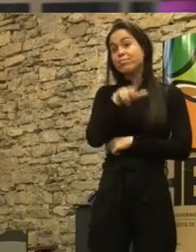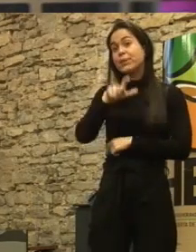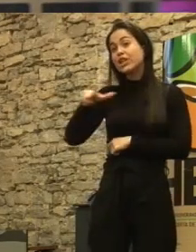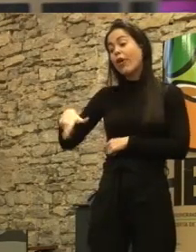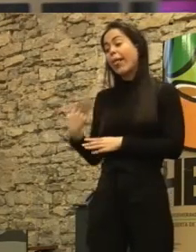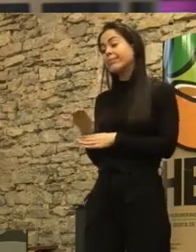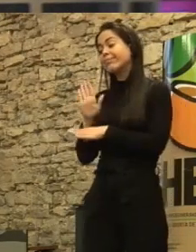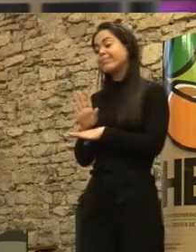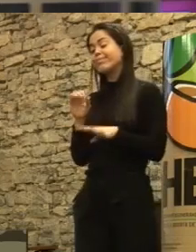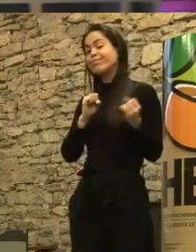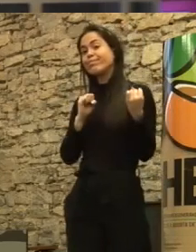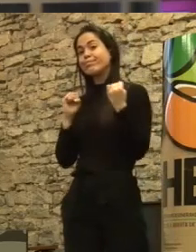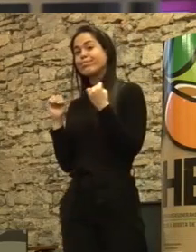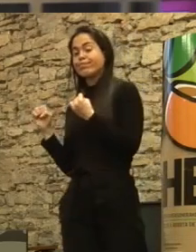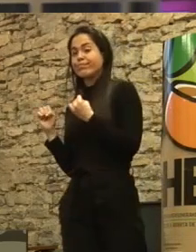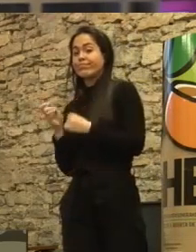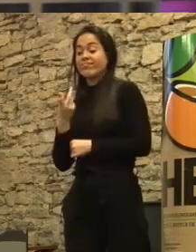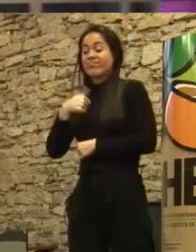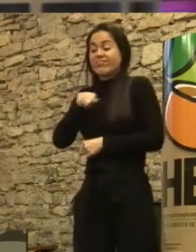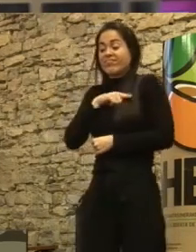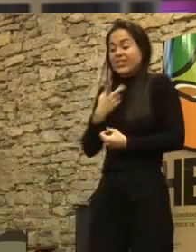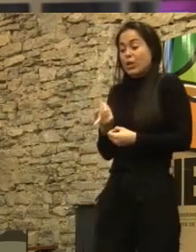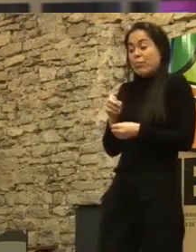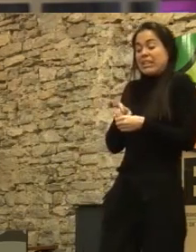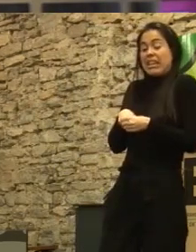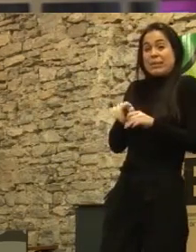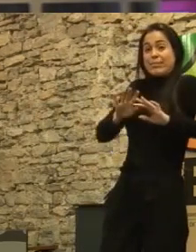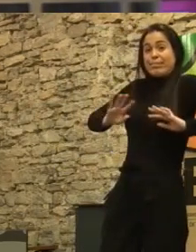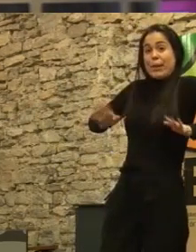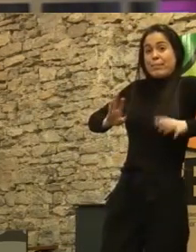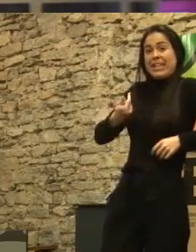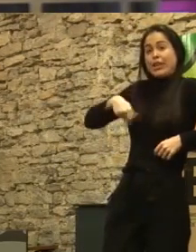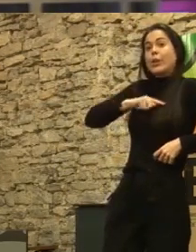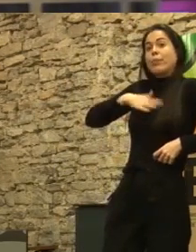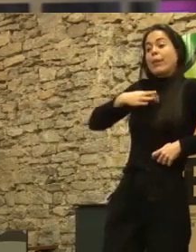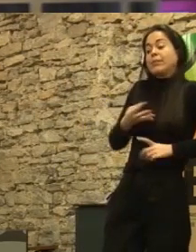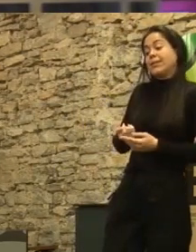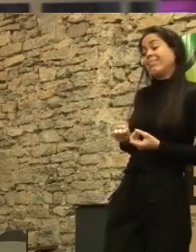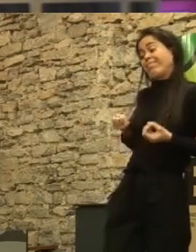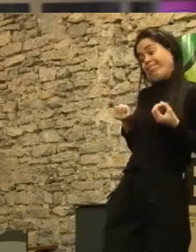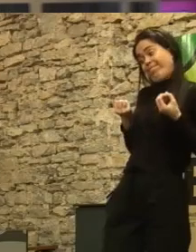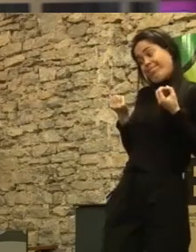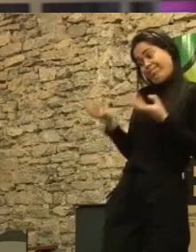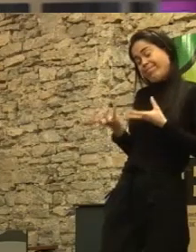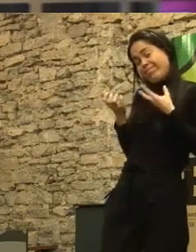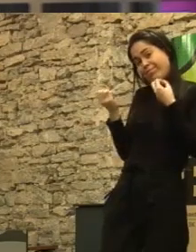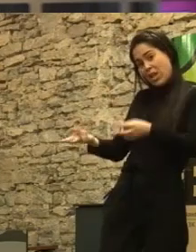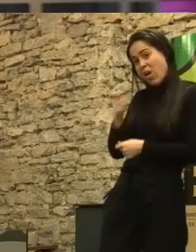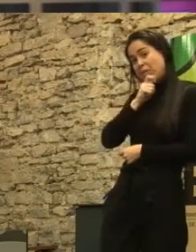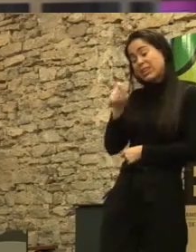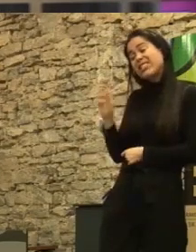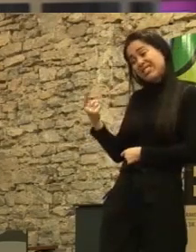Y nosotros, como participantes, lo que tenemos que hacer es incitarles, indecirles de que tienen que repartir